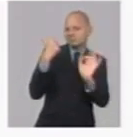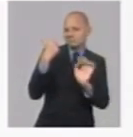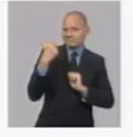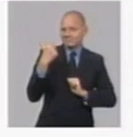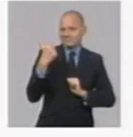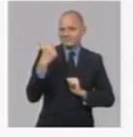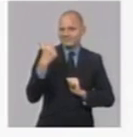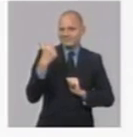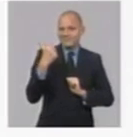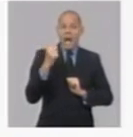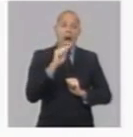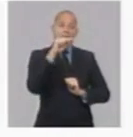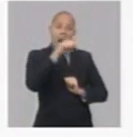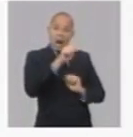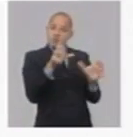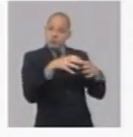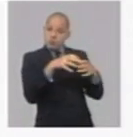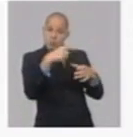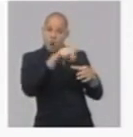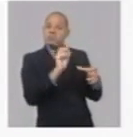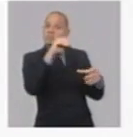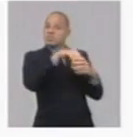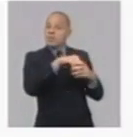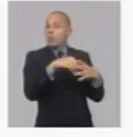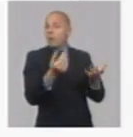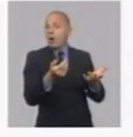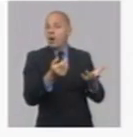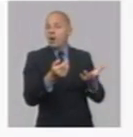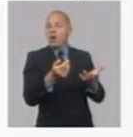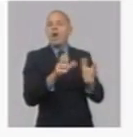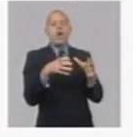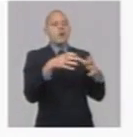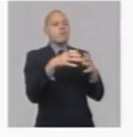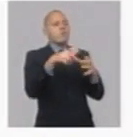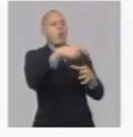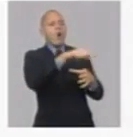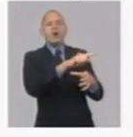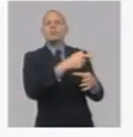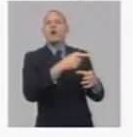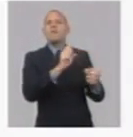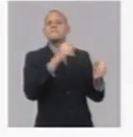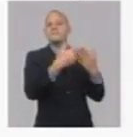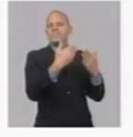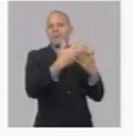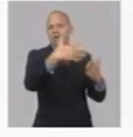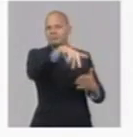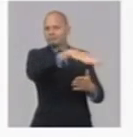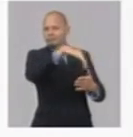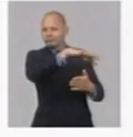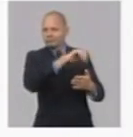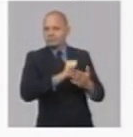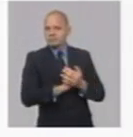empresarial. Y el sector empresarial tendrá, además del salario del SCAR, los pagos adicionales, tendrá